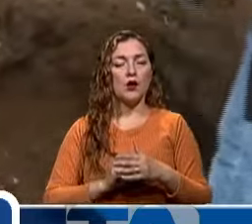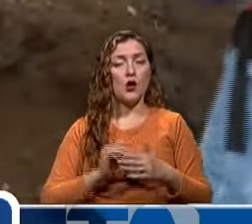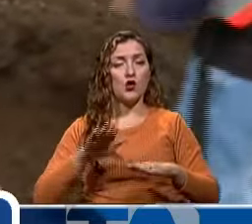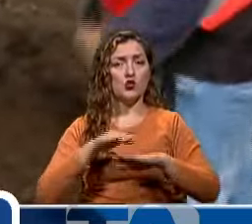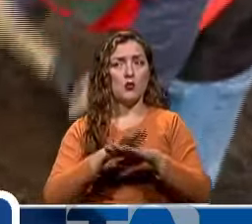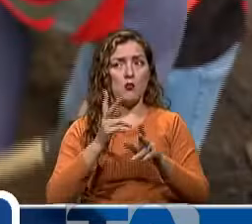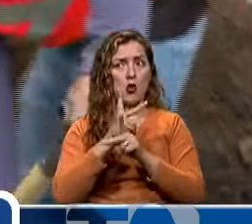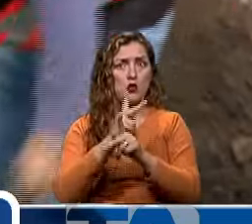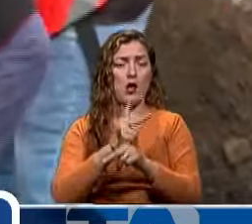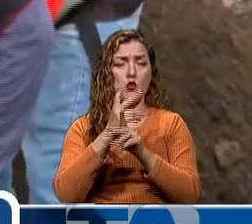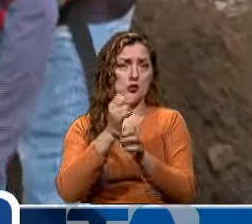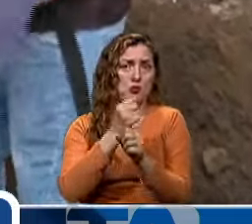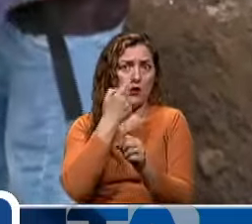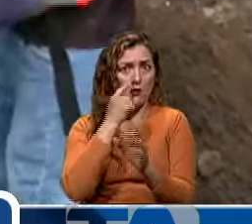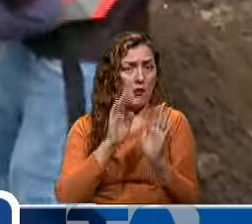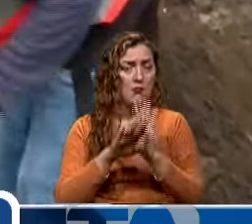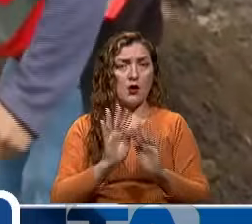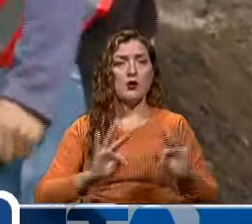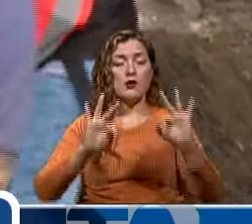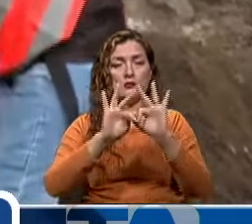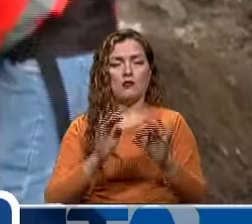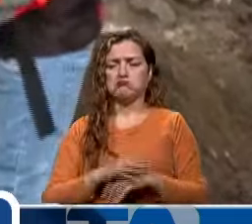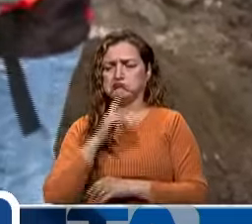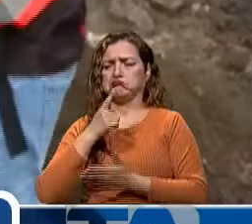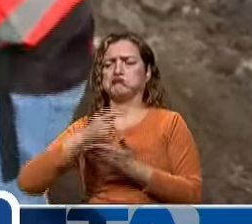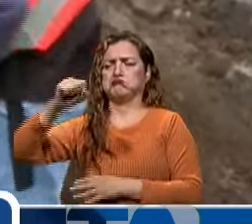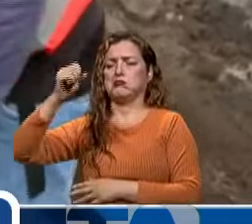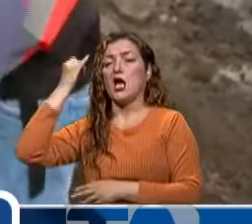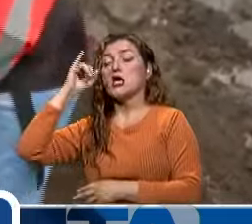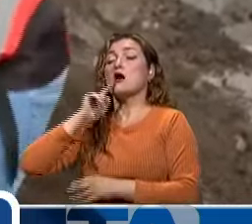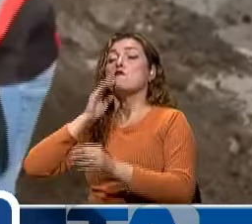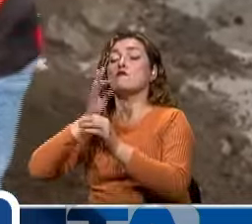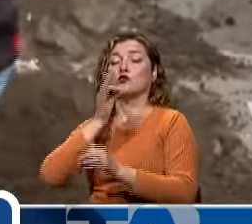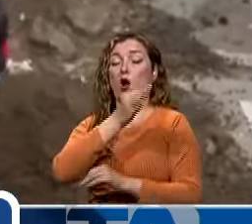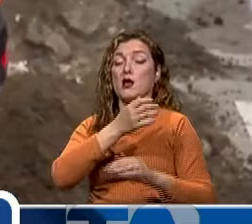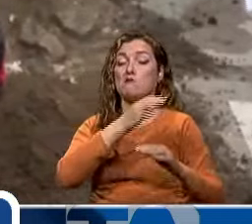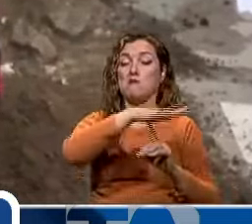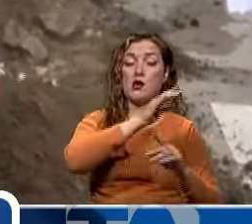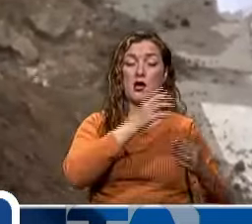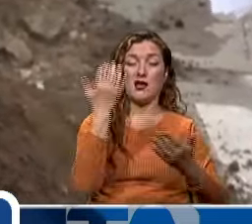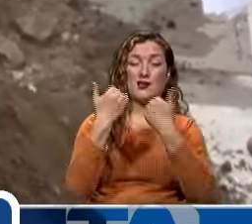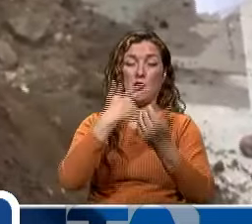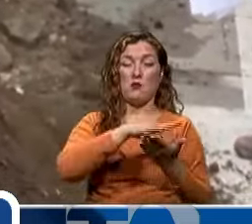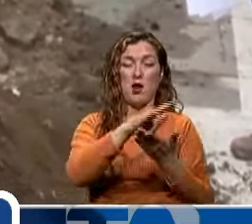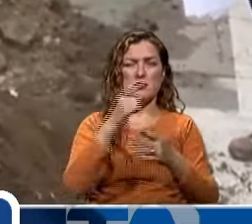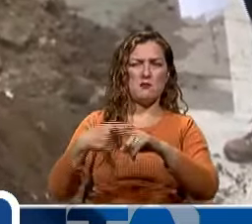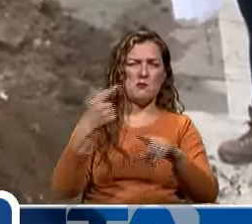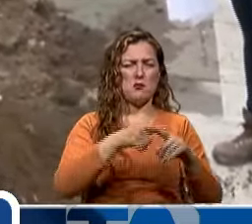relacionado a esto y si se va a mejorar la seguridad, que es lo más importante. Sí, justamente esa es la idea. Estamos iniciando con la parte de